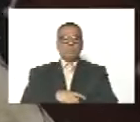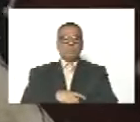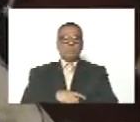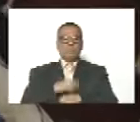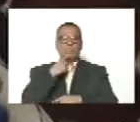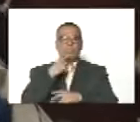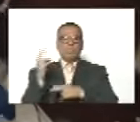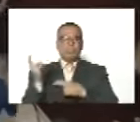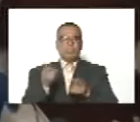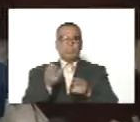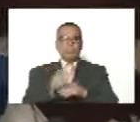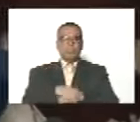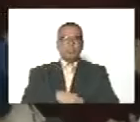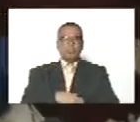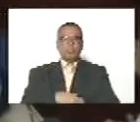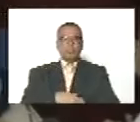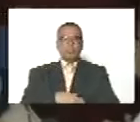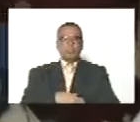Adelante.